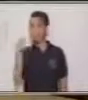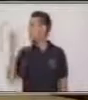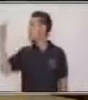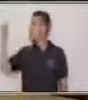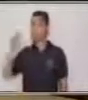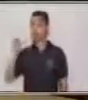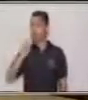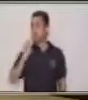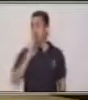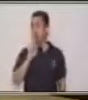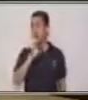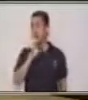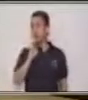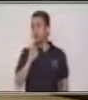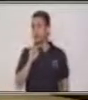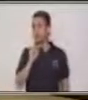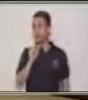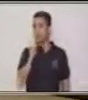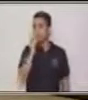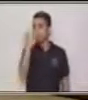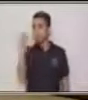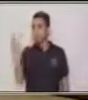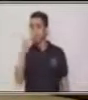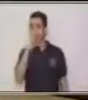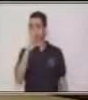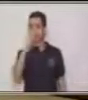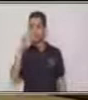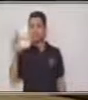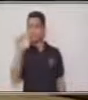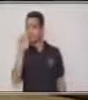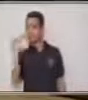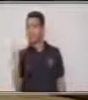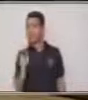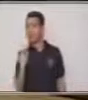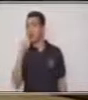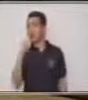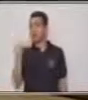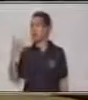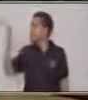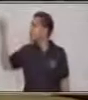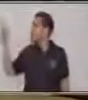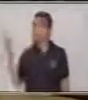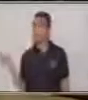tengo dividido en 100 partes. ¿Lo tengo dividido en cuántas?